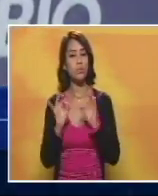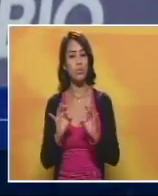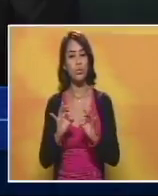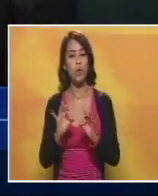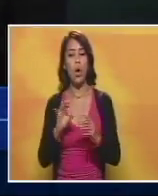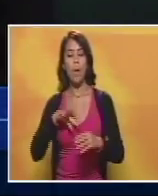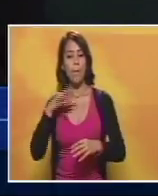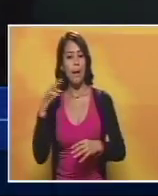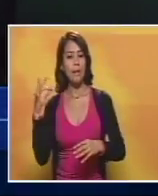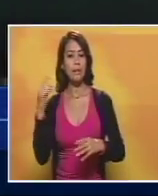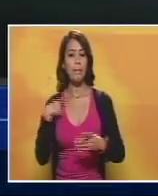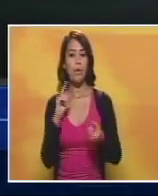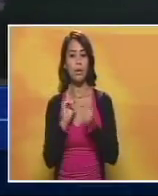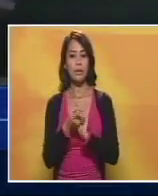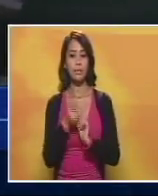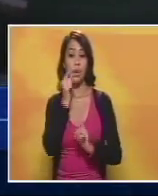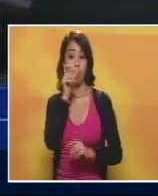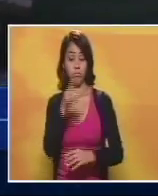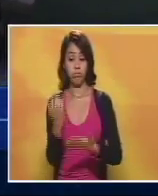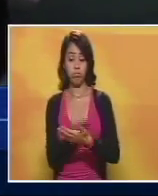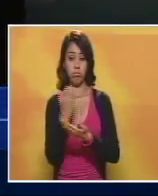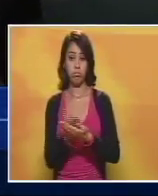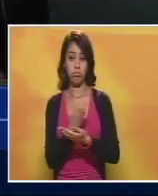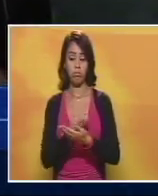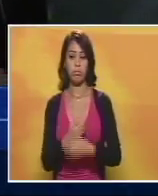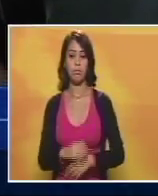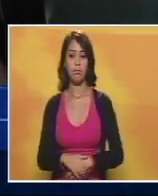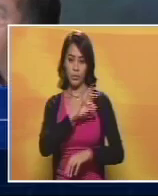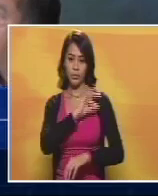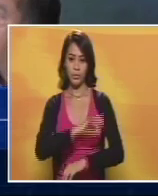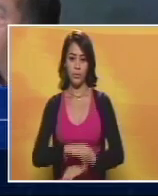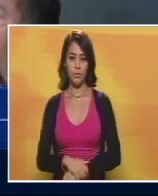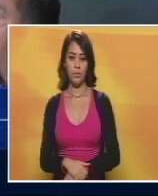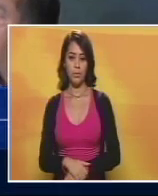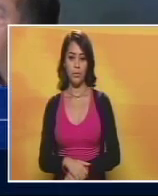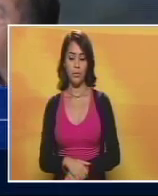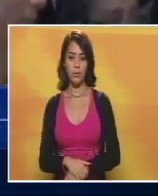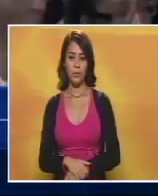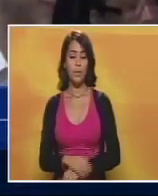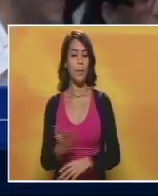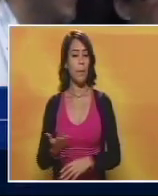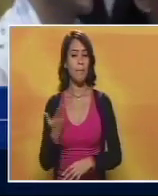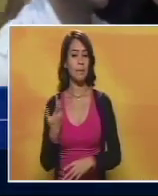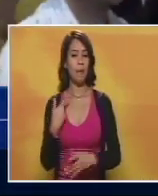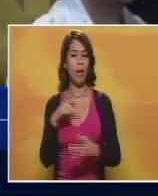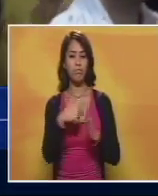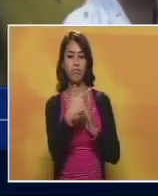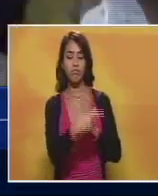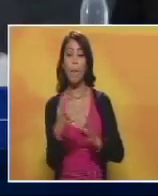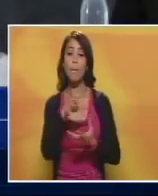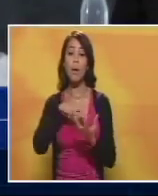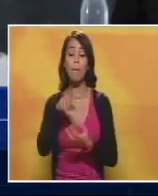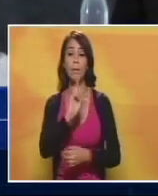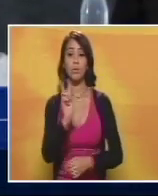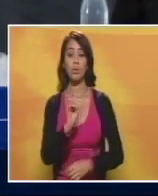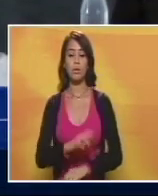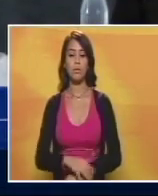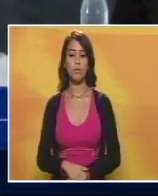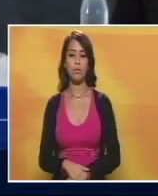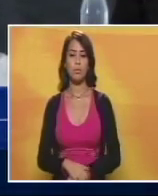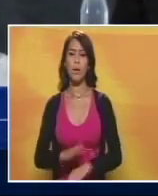colapsado. Un señor de 78 años en el hospital de Rubio con un paro cardíaco colapsado. Pues